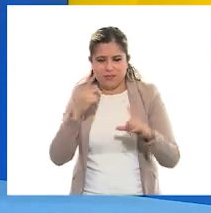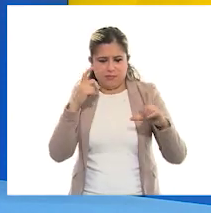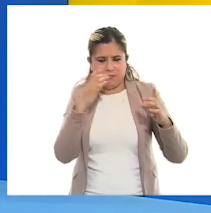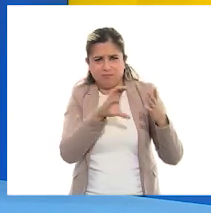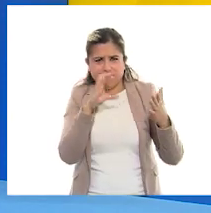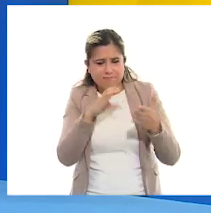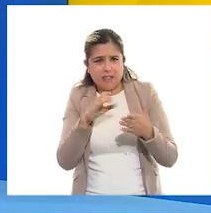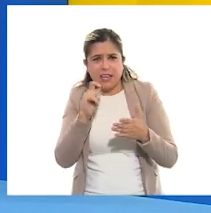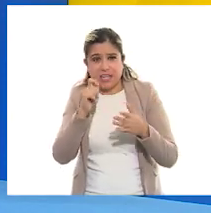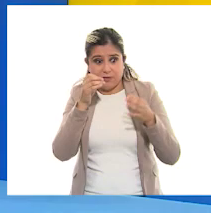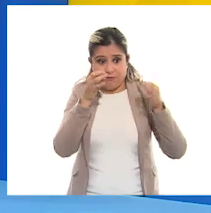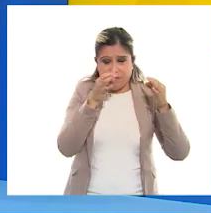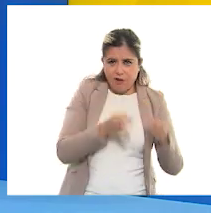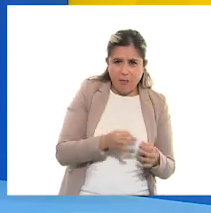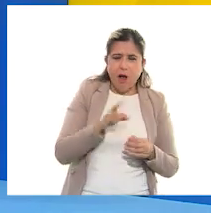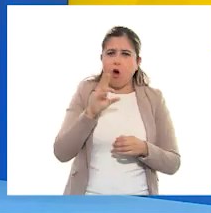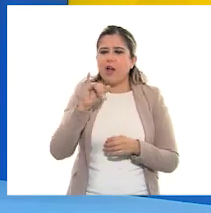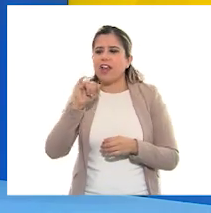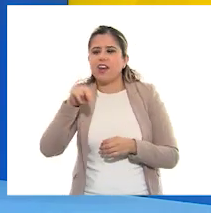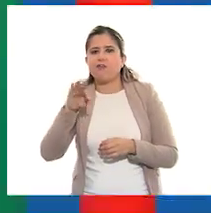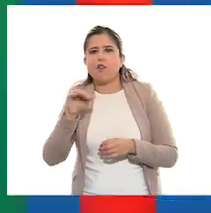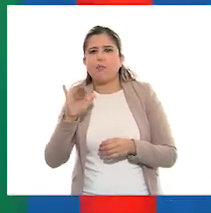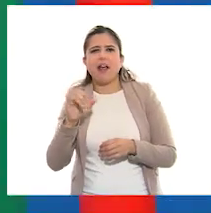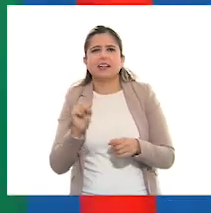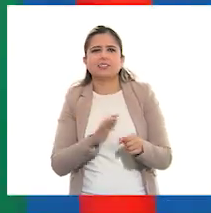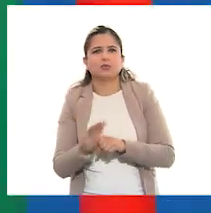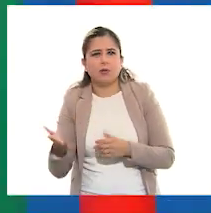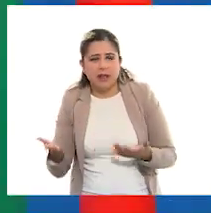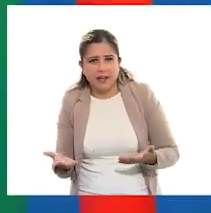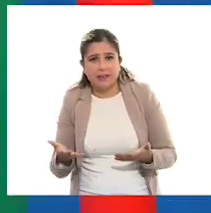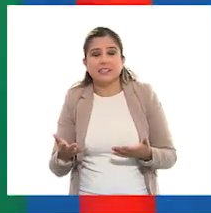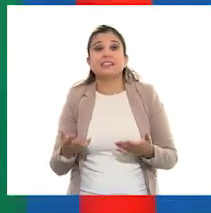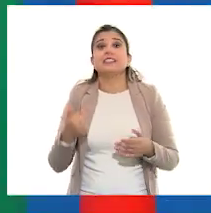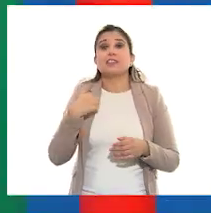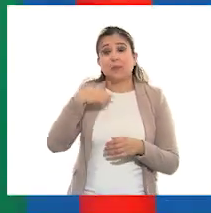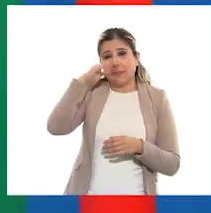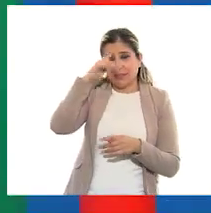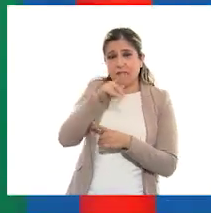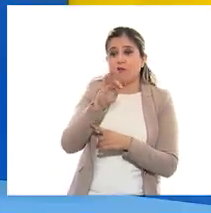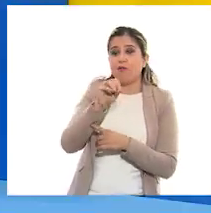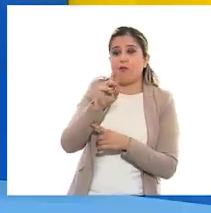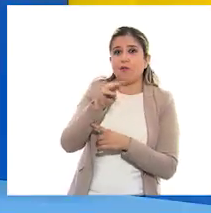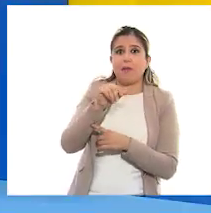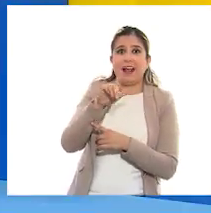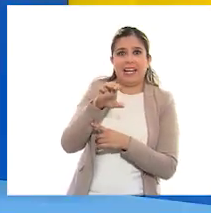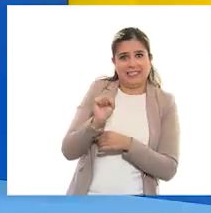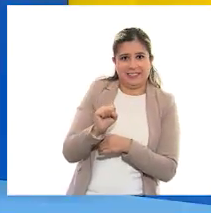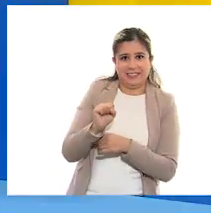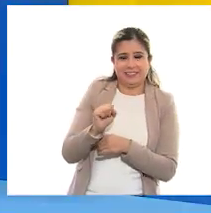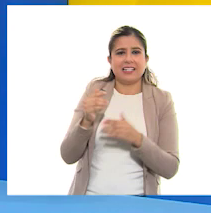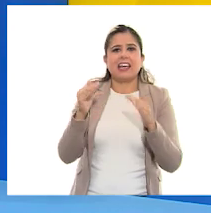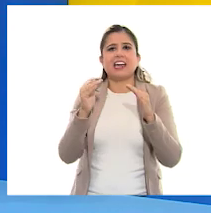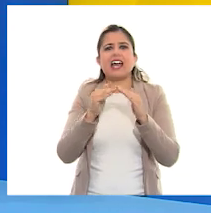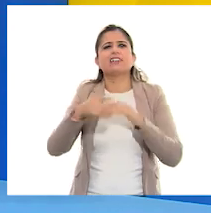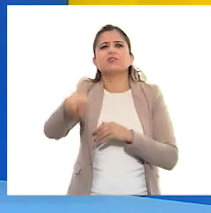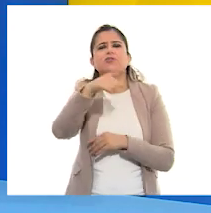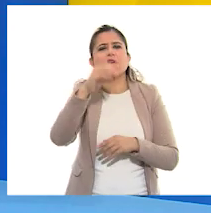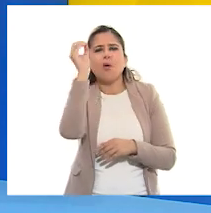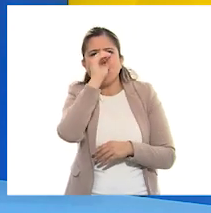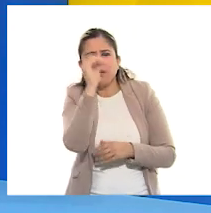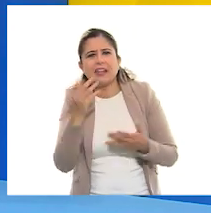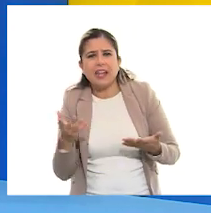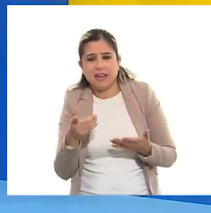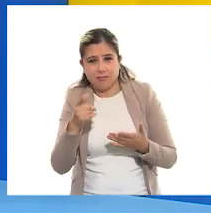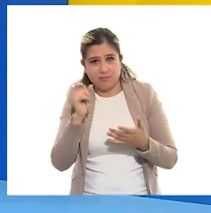son formales o informales? Pues me parece que son formales. ¿En casa qué opinan? ¿Coinciden